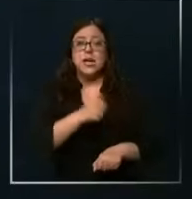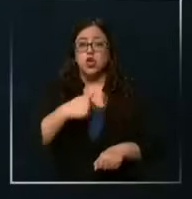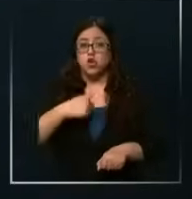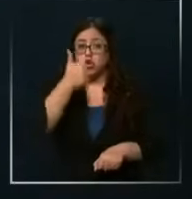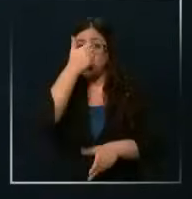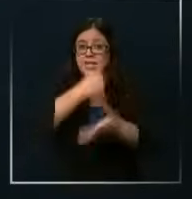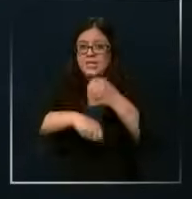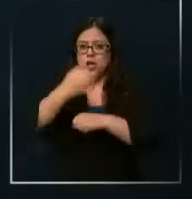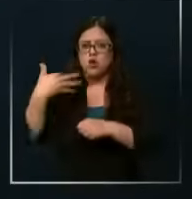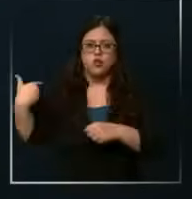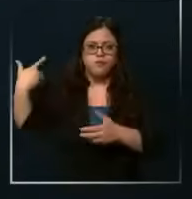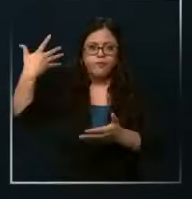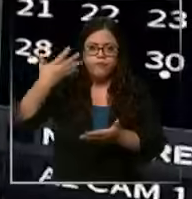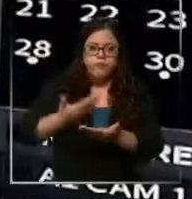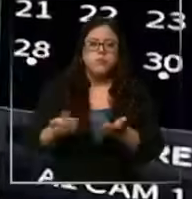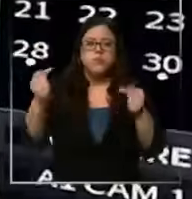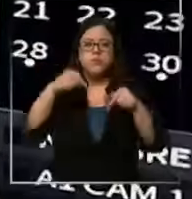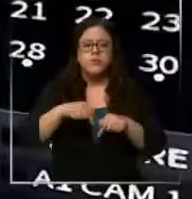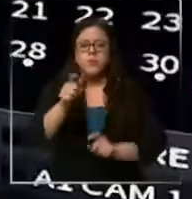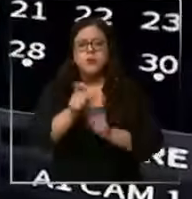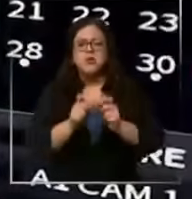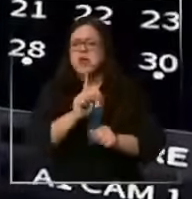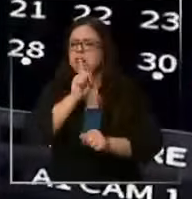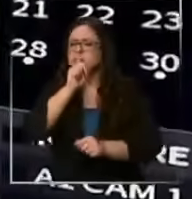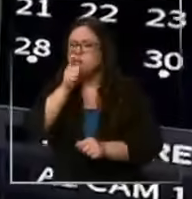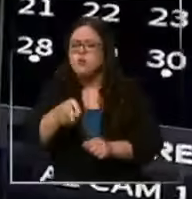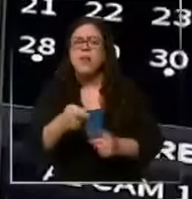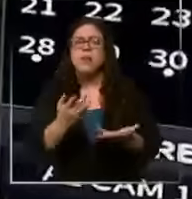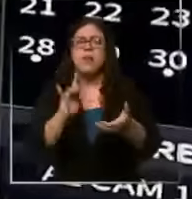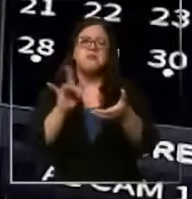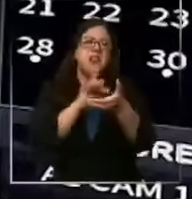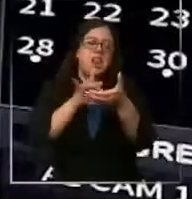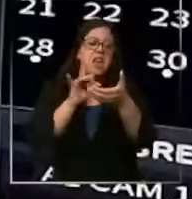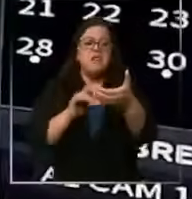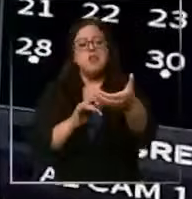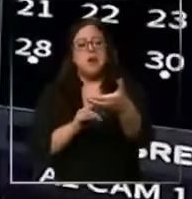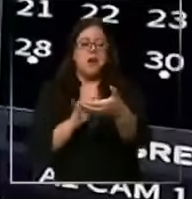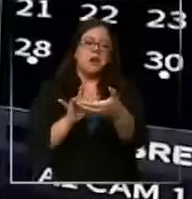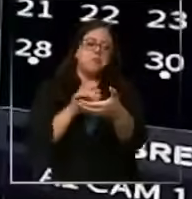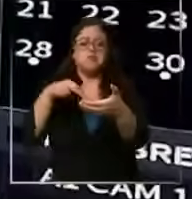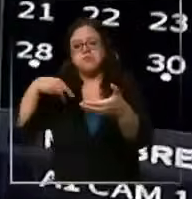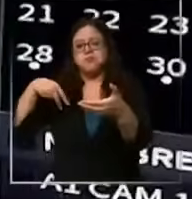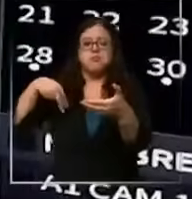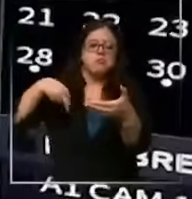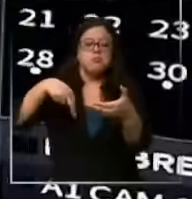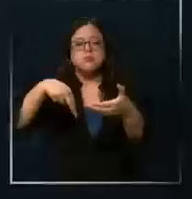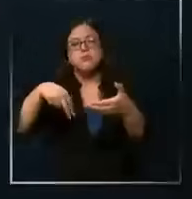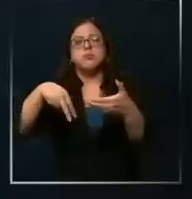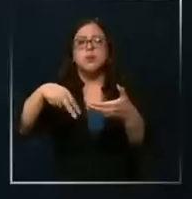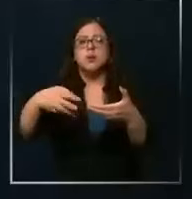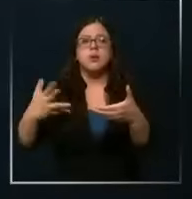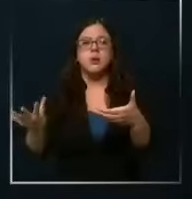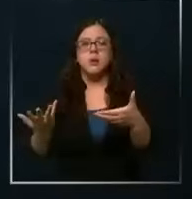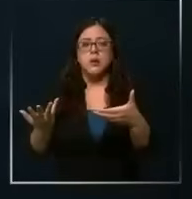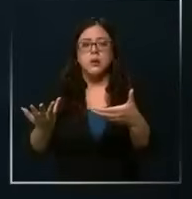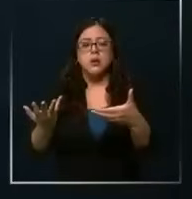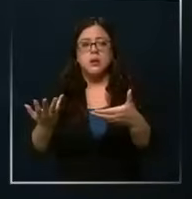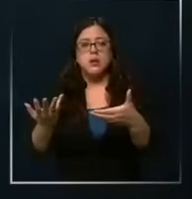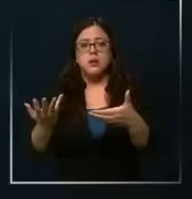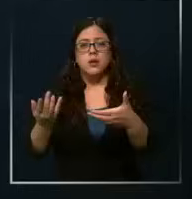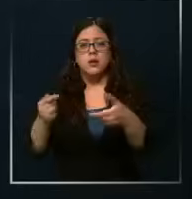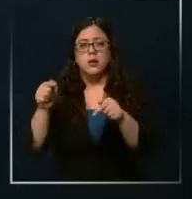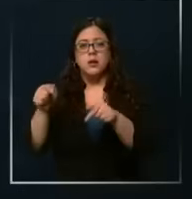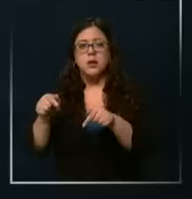años, está acostumbrada a, ¿cómo te digo?, andar con su teléfono en la mano. O sea, no tenían ese tipo